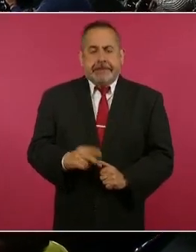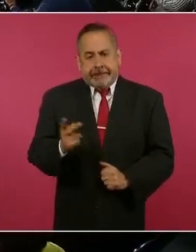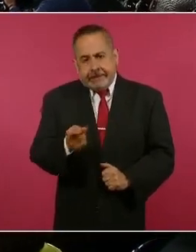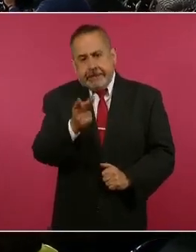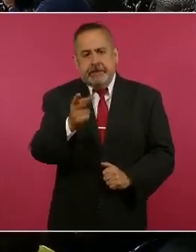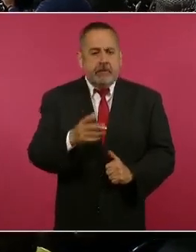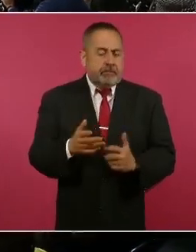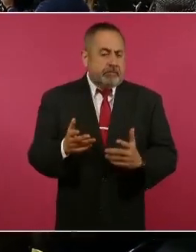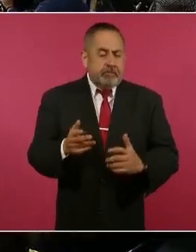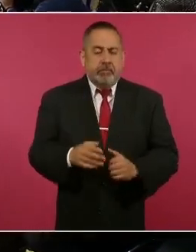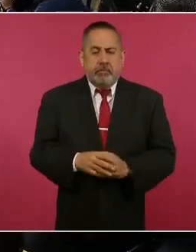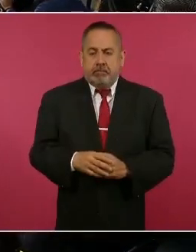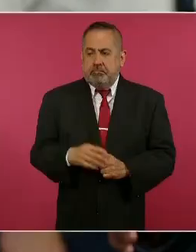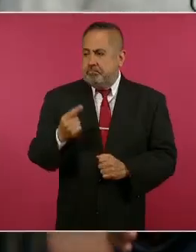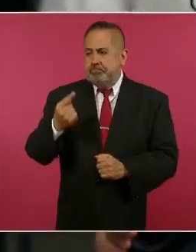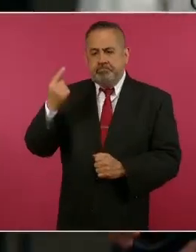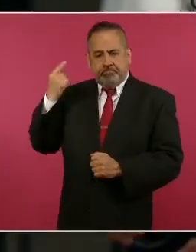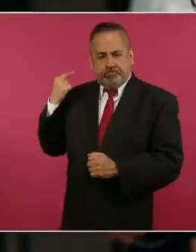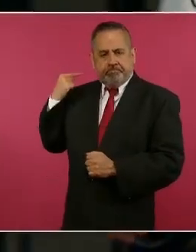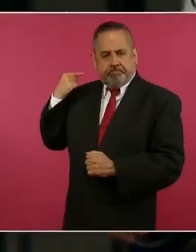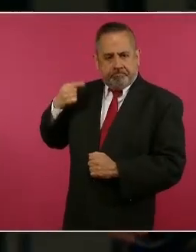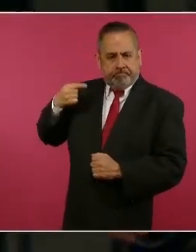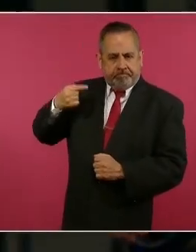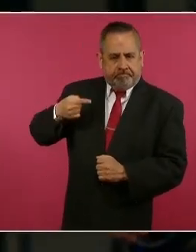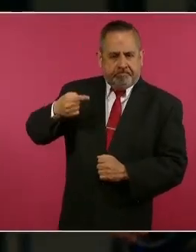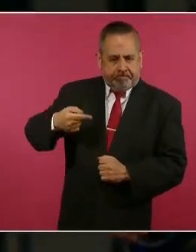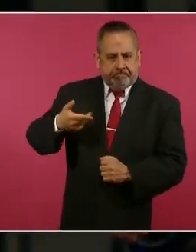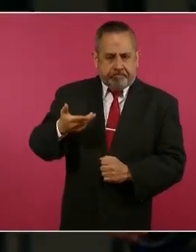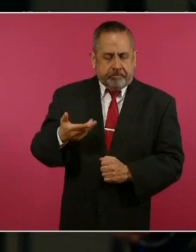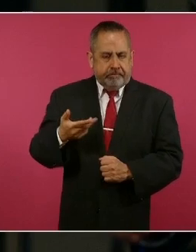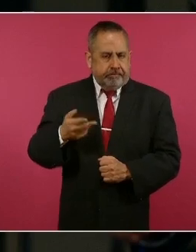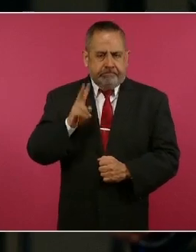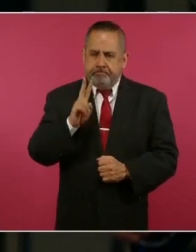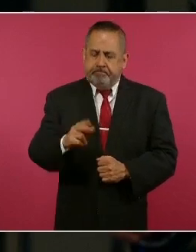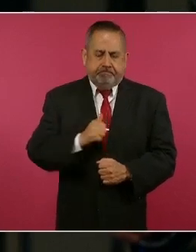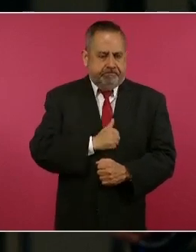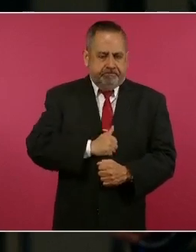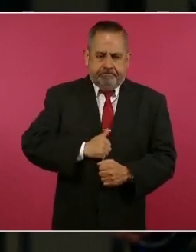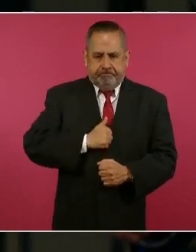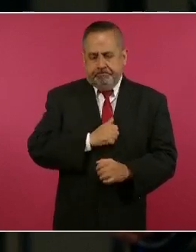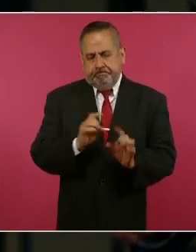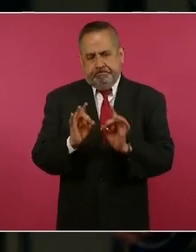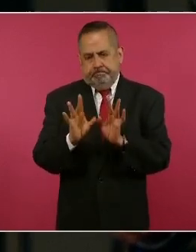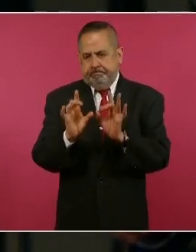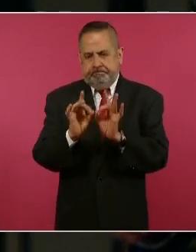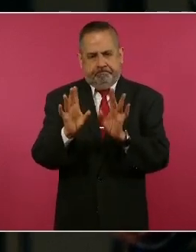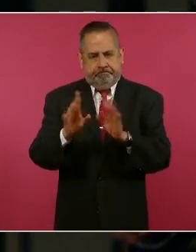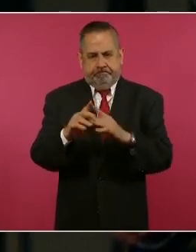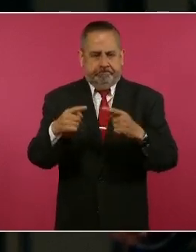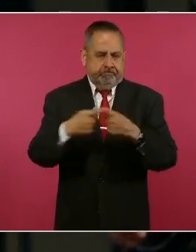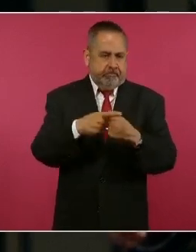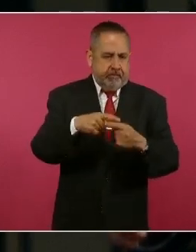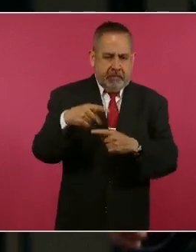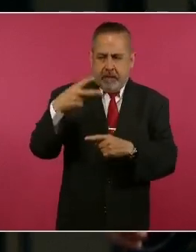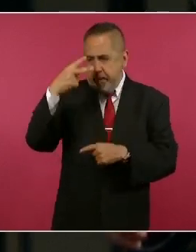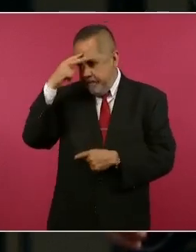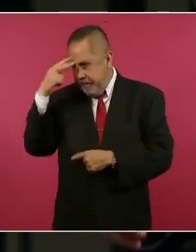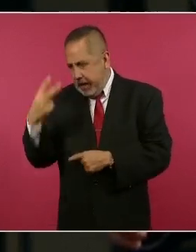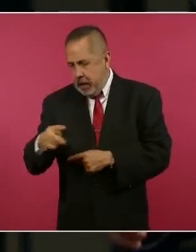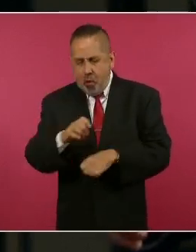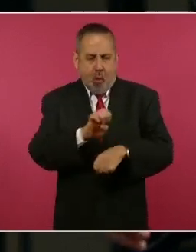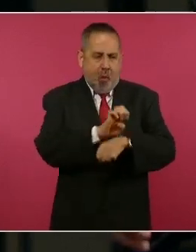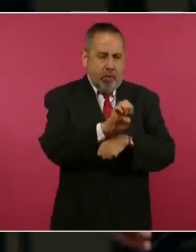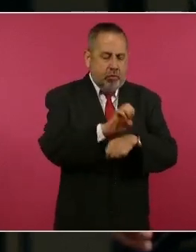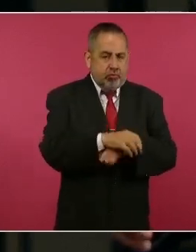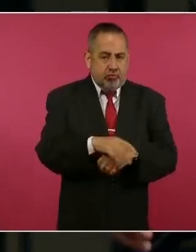han pasado ya algunos días de este pues lamentable conflicto entre México y Ecuador. Vemos